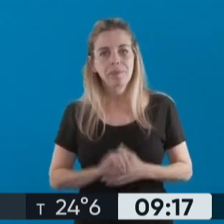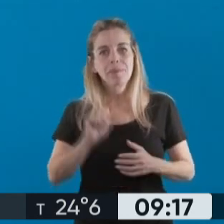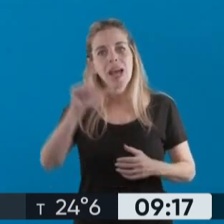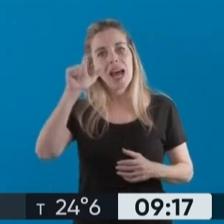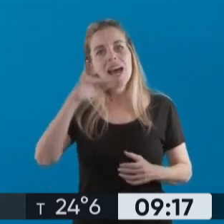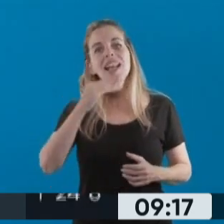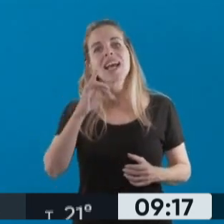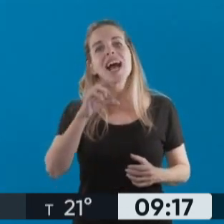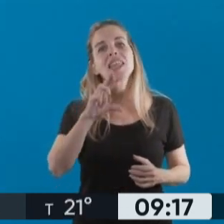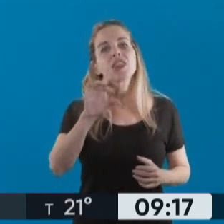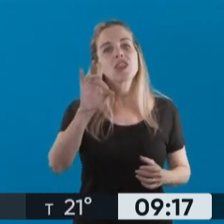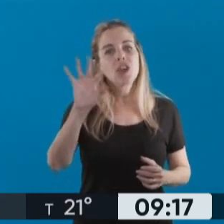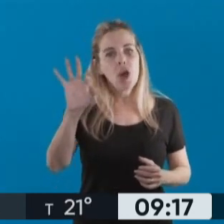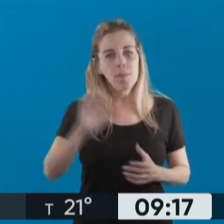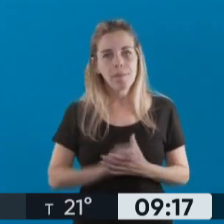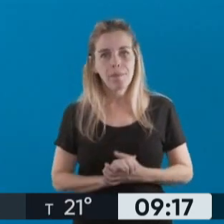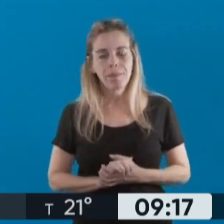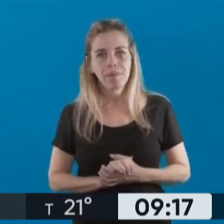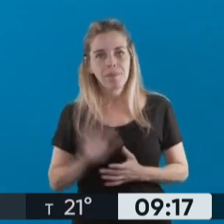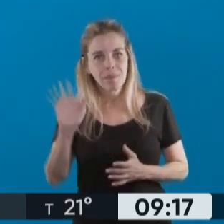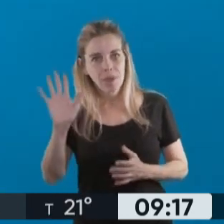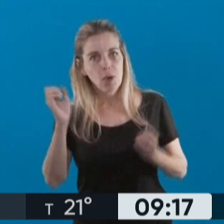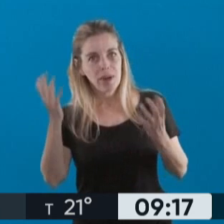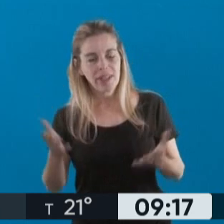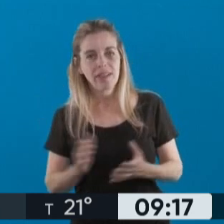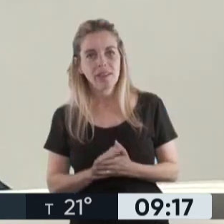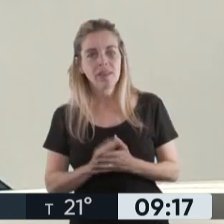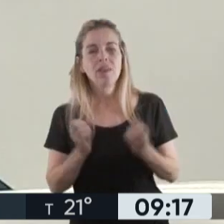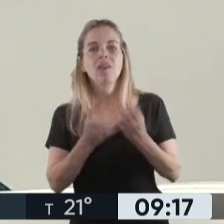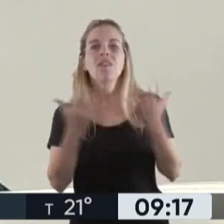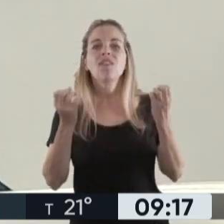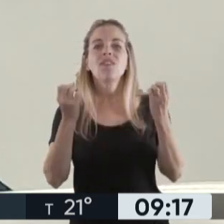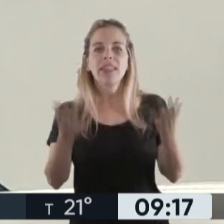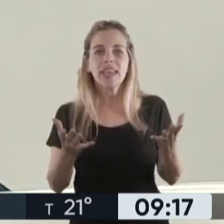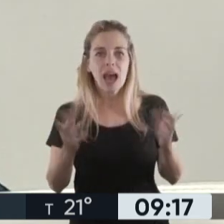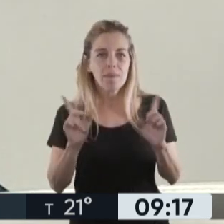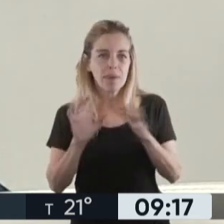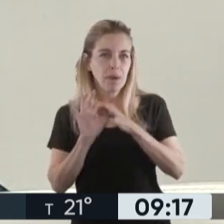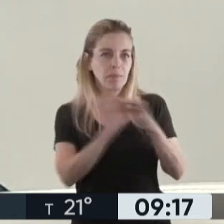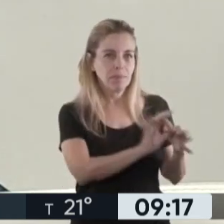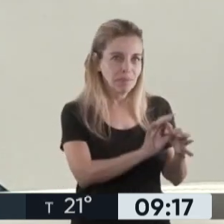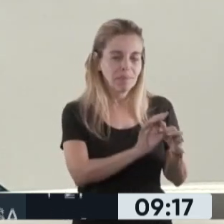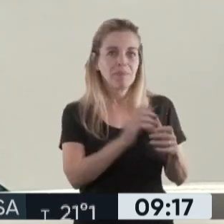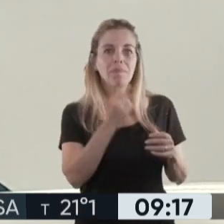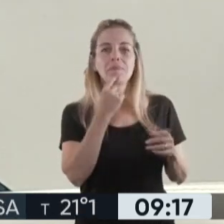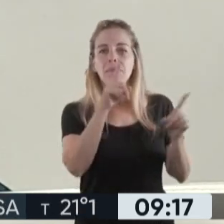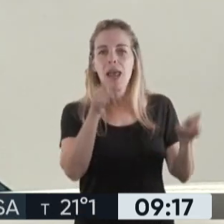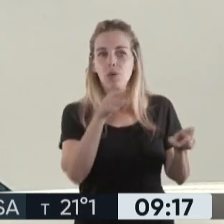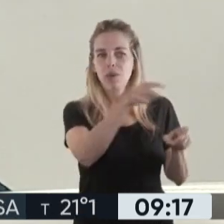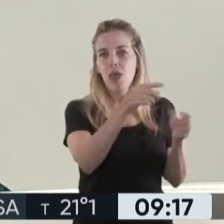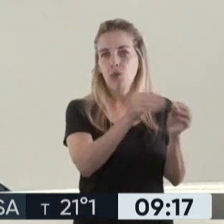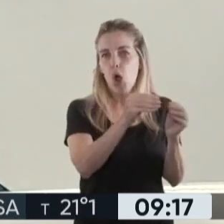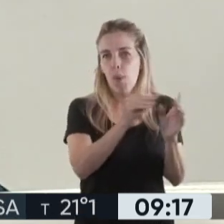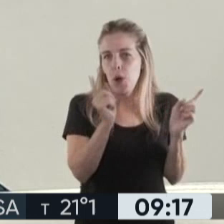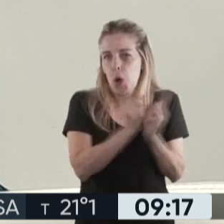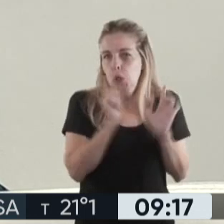Alejandro Gomel. Hola, Gabriela. ¿Qué tal? Buen día. Retomo las preguntas de algunos de mis compañeros cortito.